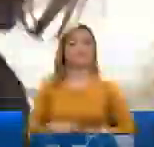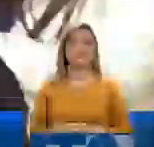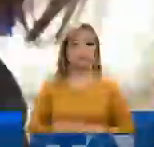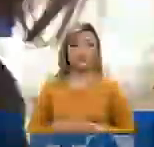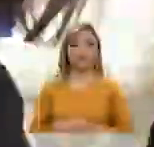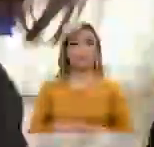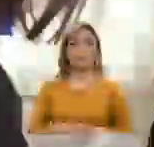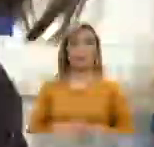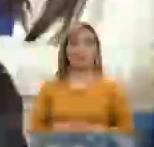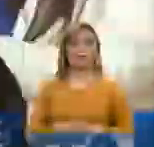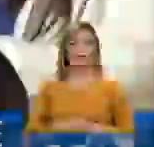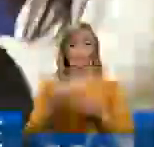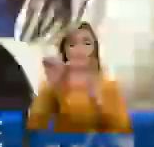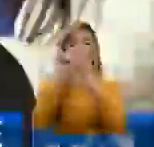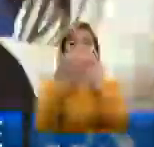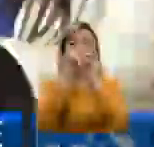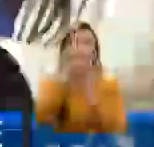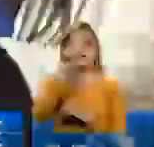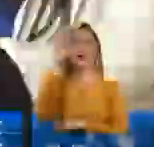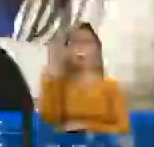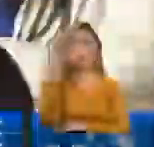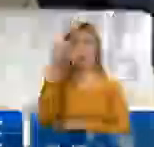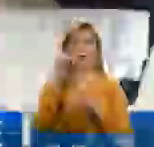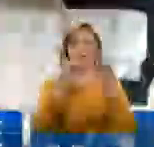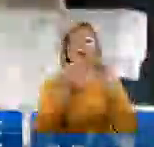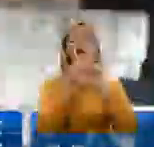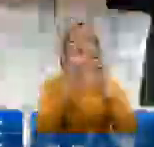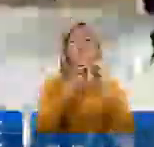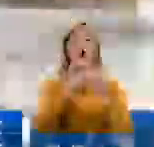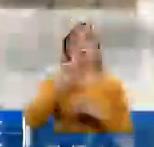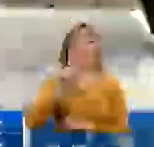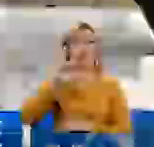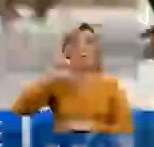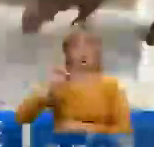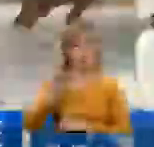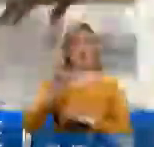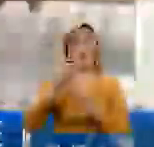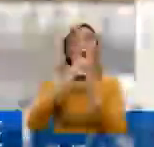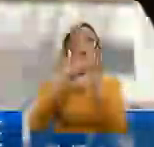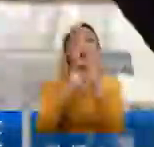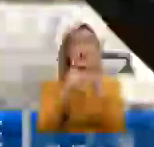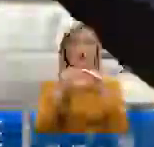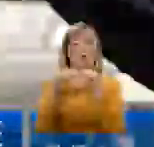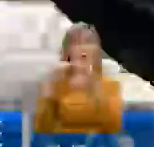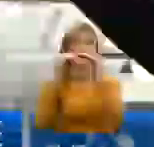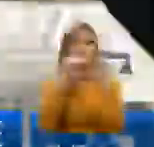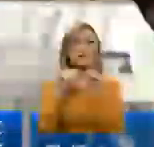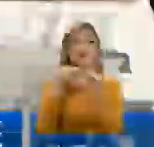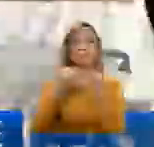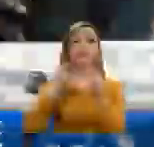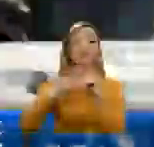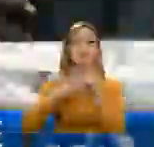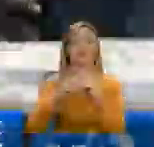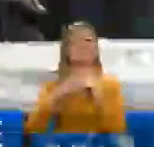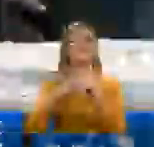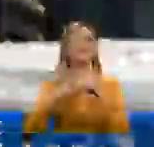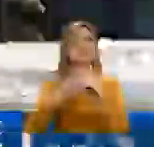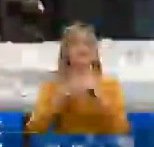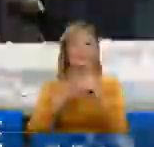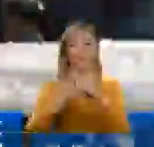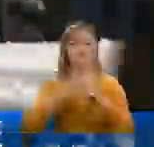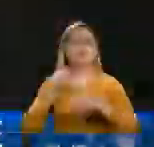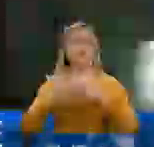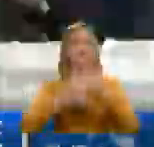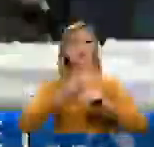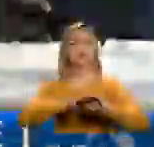En efecto, los artículos 115 y 118 del Código de la Democracia establecen el inicio del proceso a